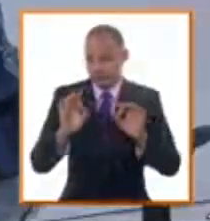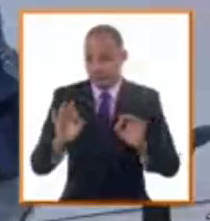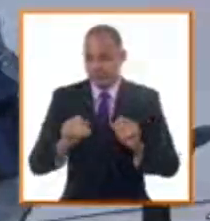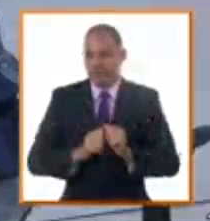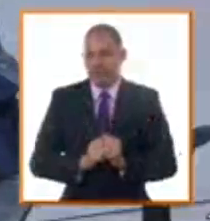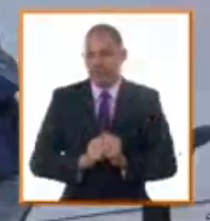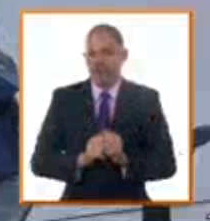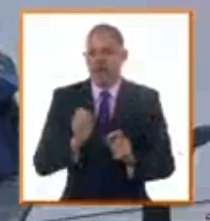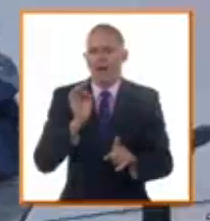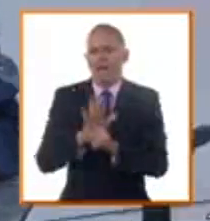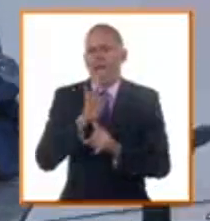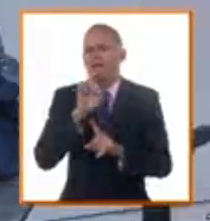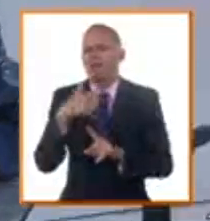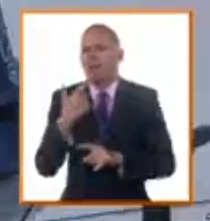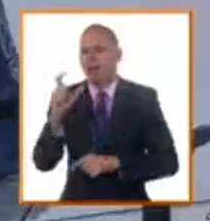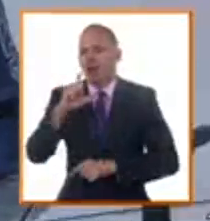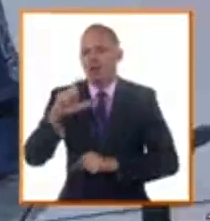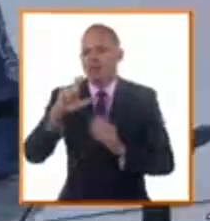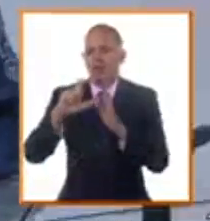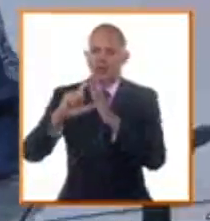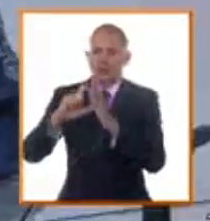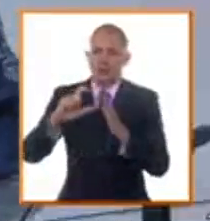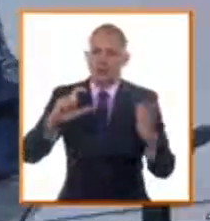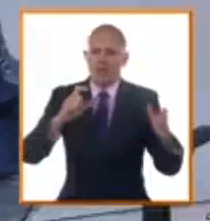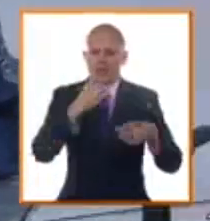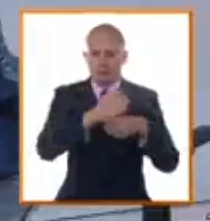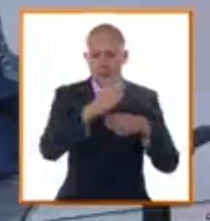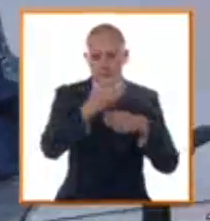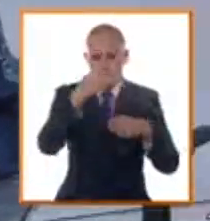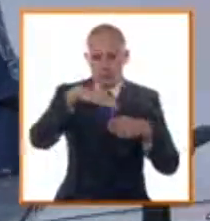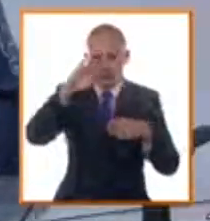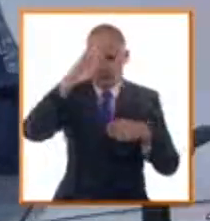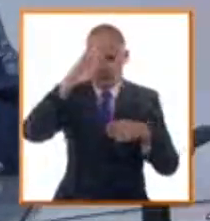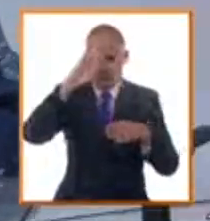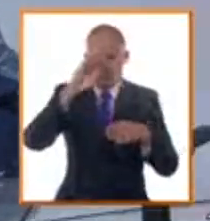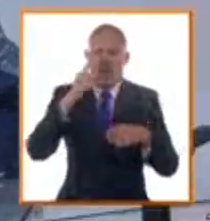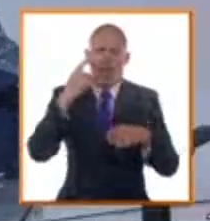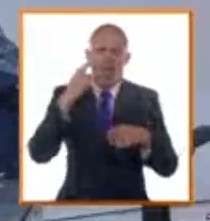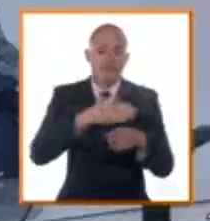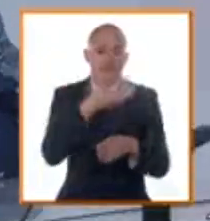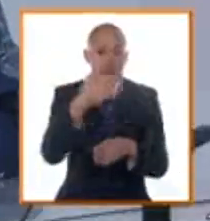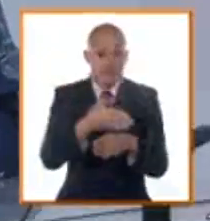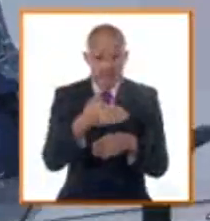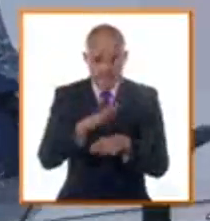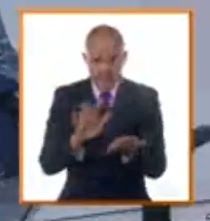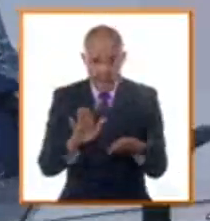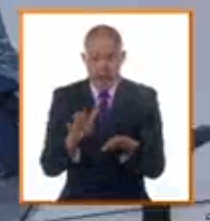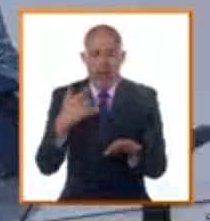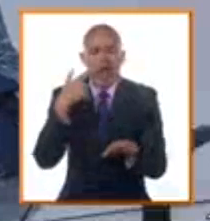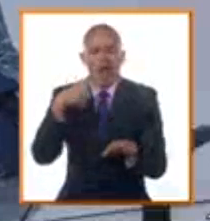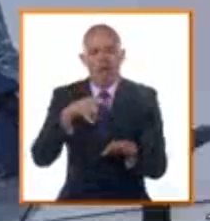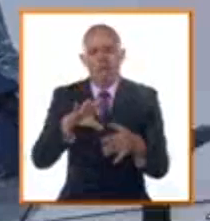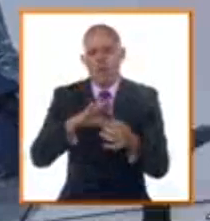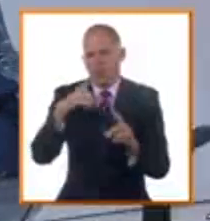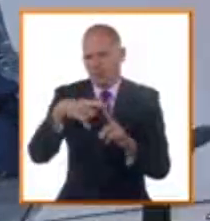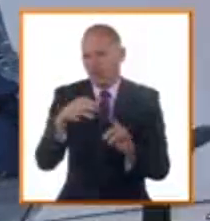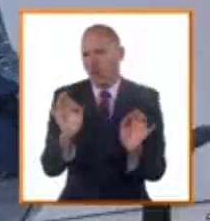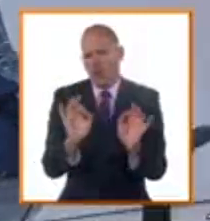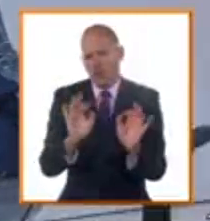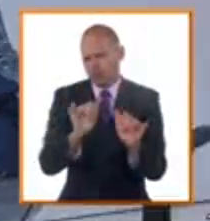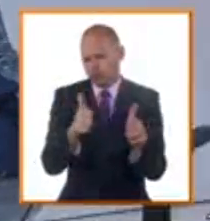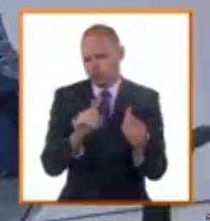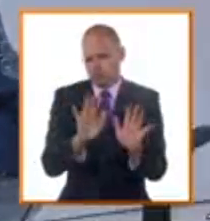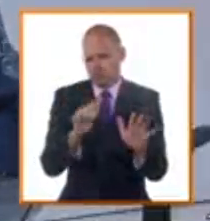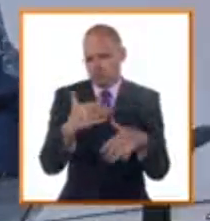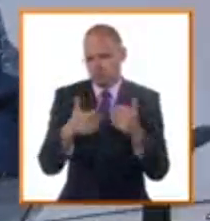desde la provincia de Camagüey hasta Santiago de Cuba, hasta ahora sin que Guantánamo haya sufrido